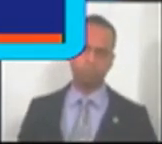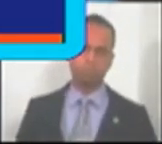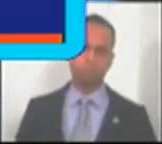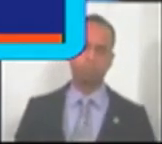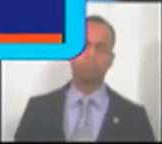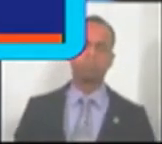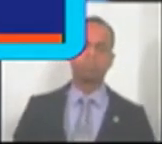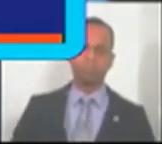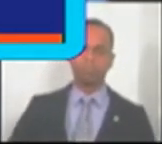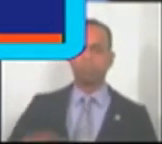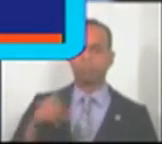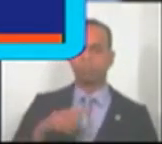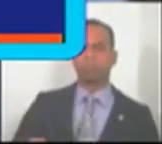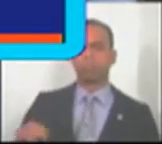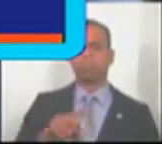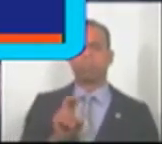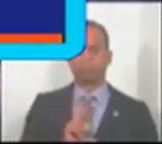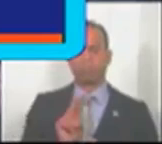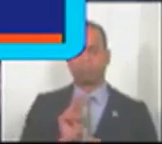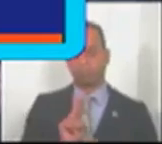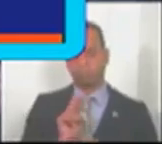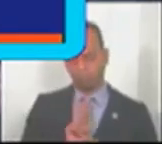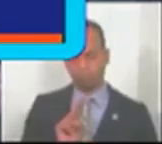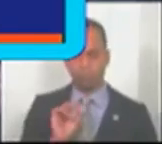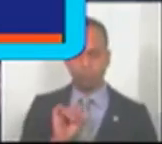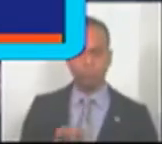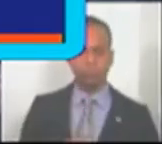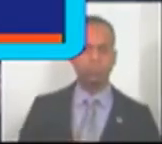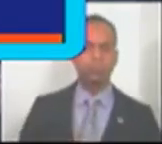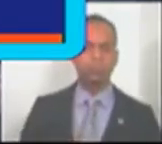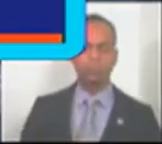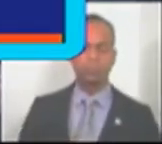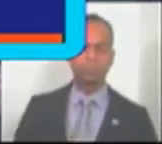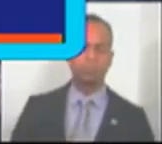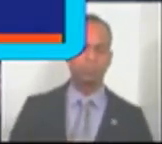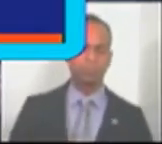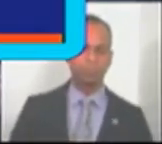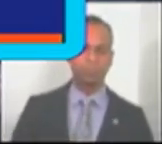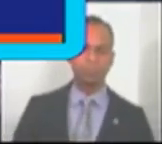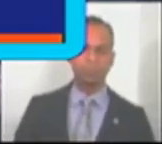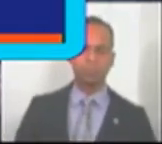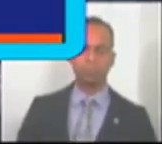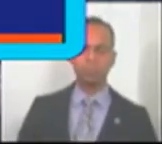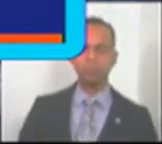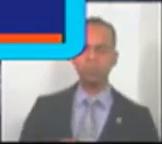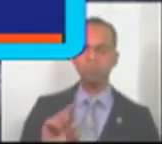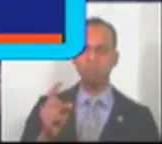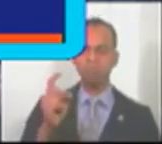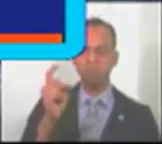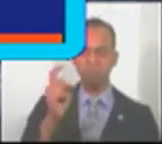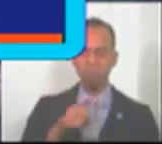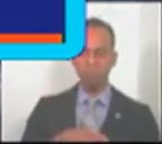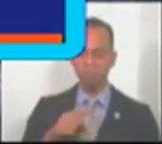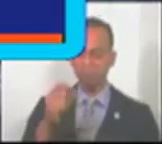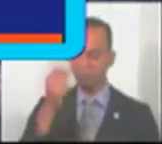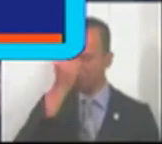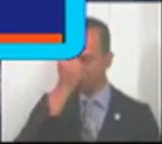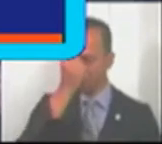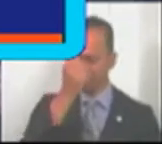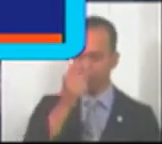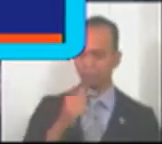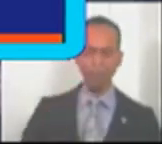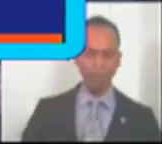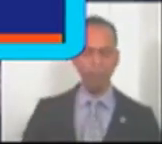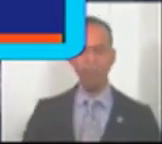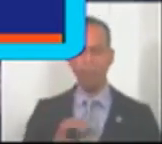semilegitimarse con el uso de esa palabra. Pero cuando yo voté por primera vez, pues comprendí que lo